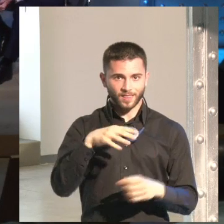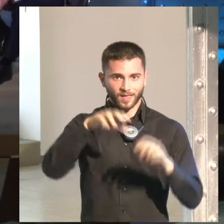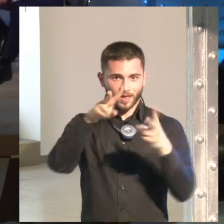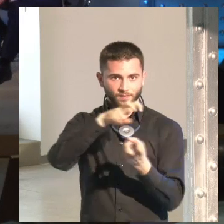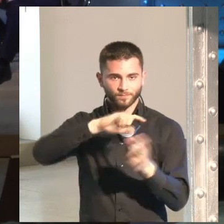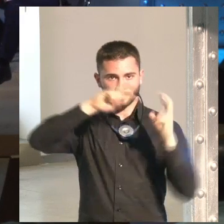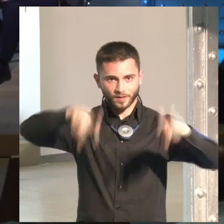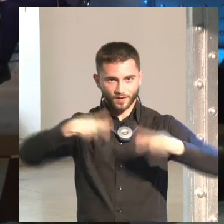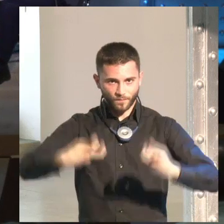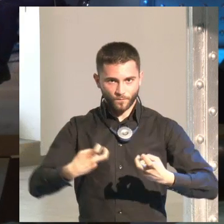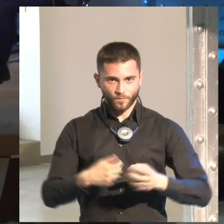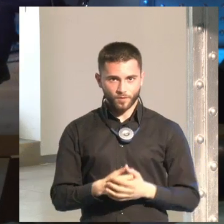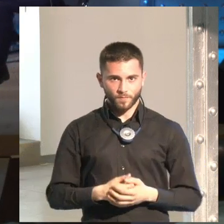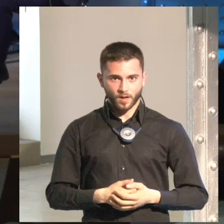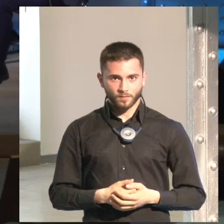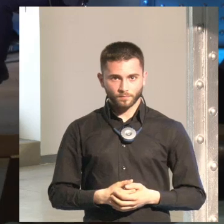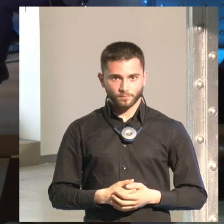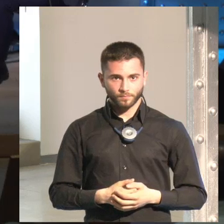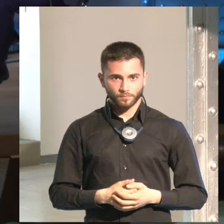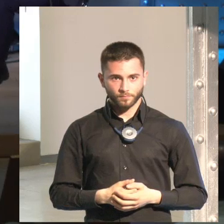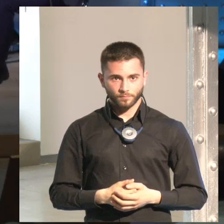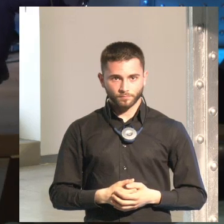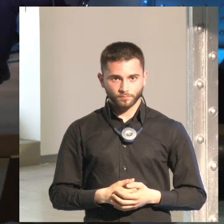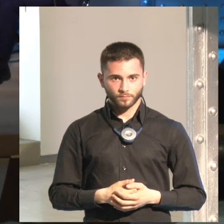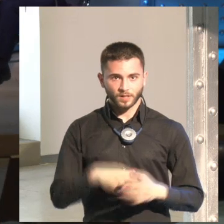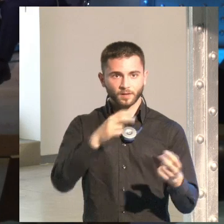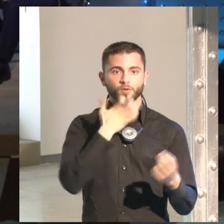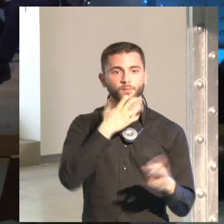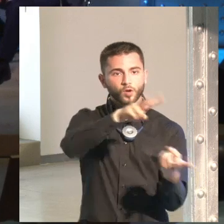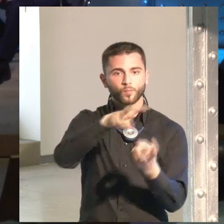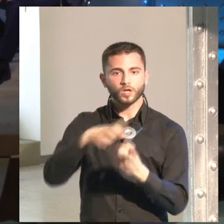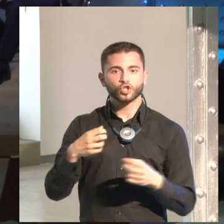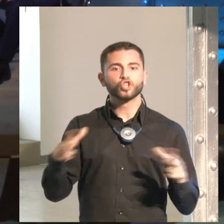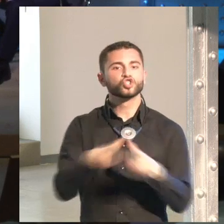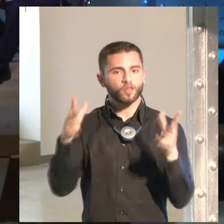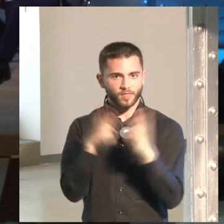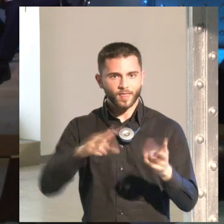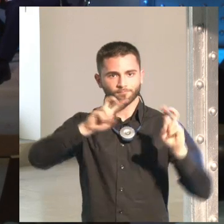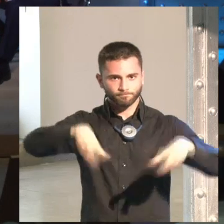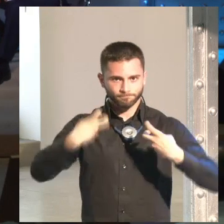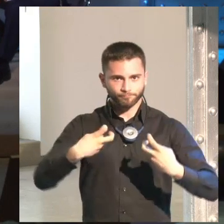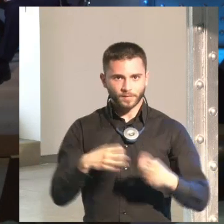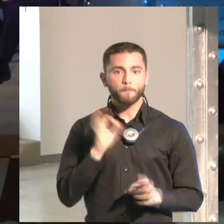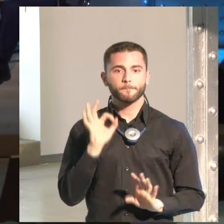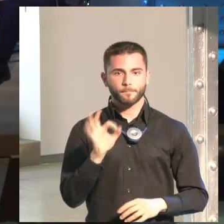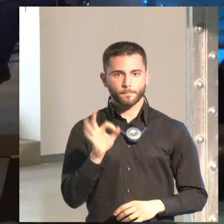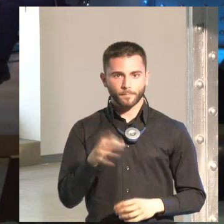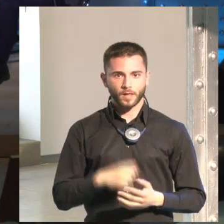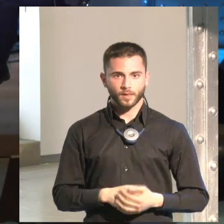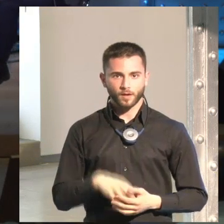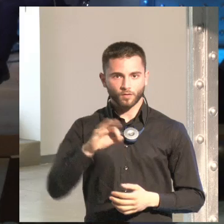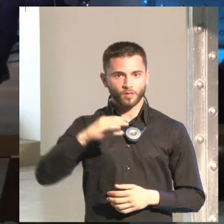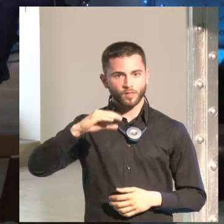General Tributaria, vía reforma a la Ley del Impuesto sobre Sociedades, ya se introdujeron algunas. Lo que es cierto es que, claro, aparte de